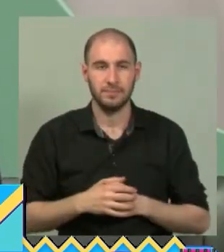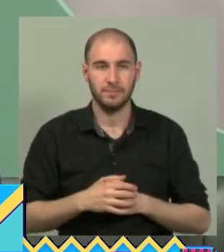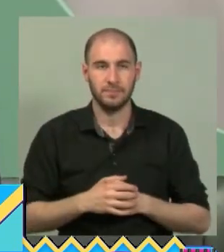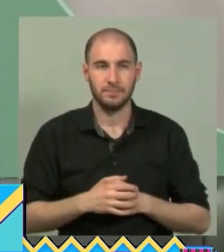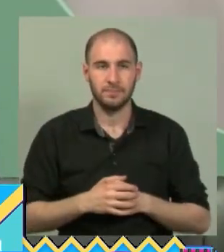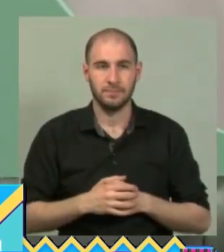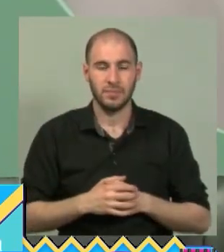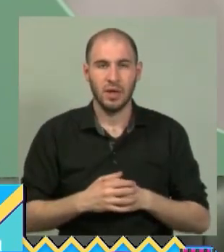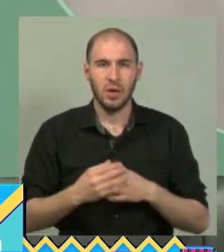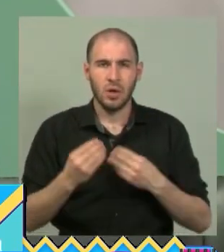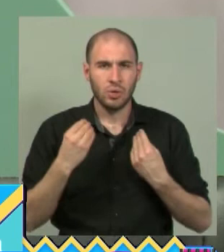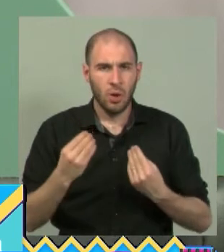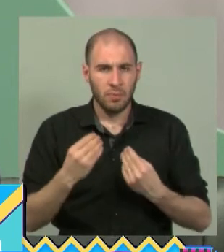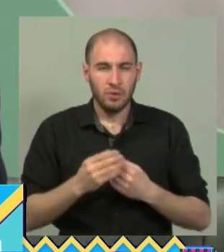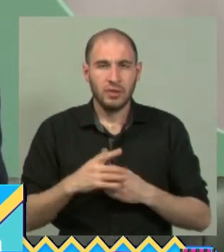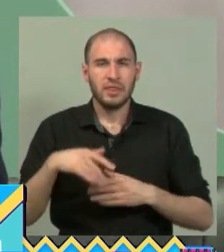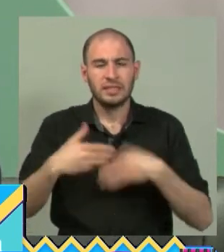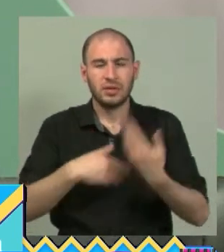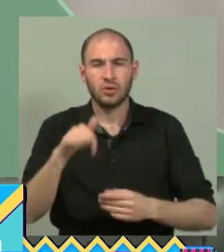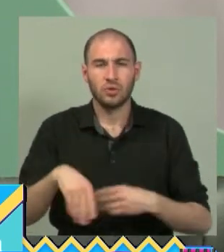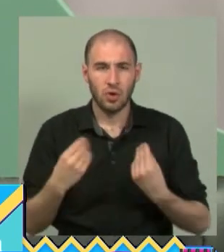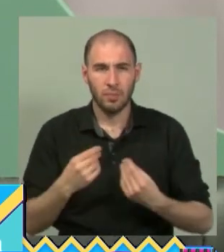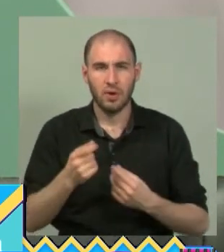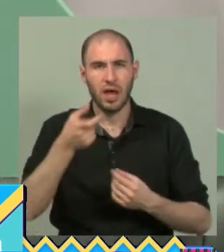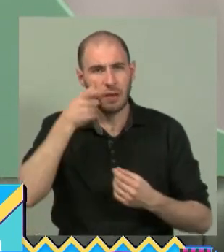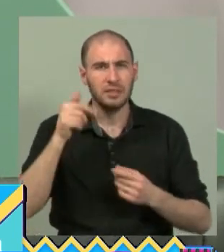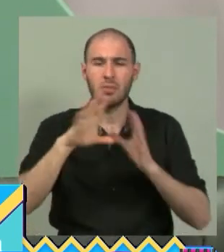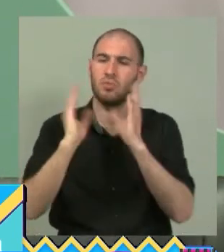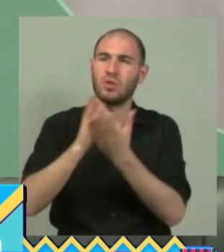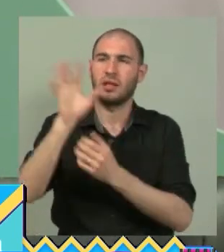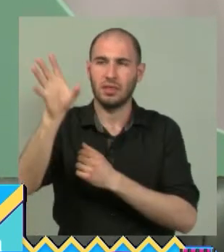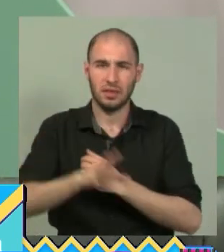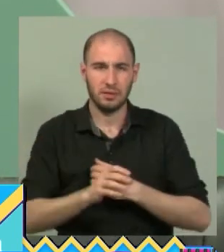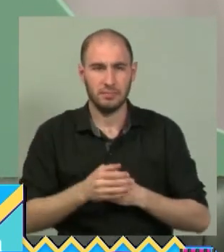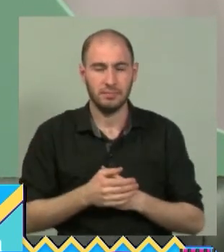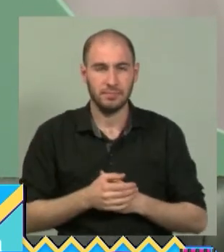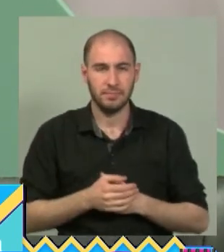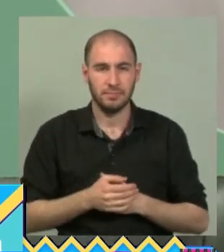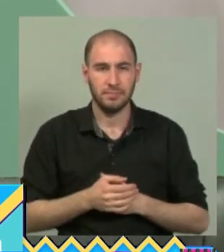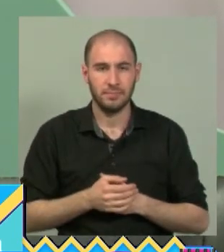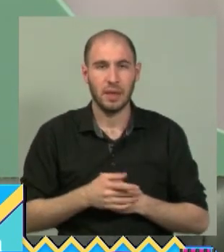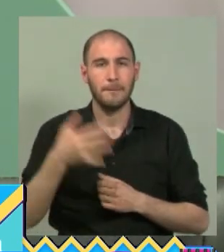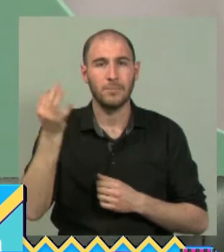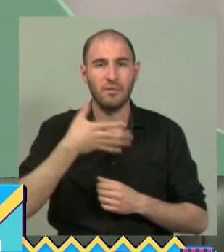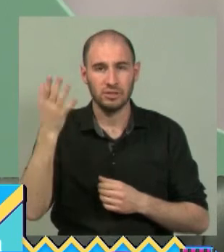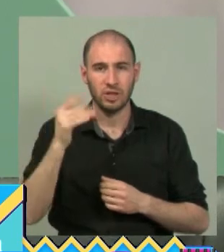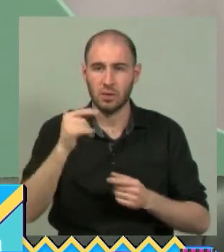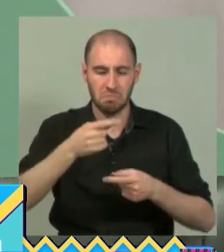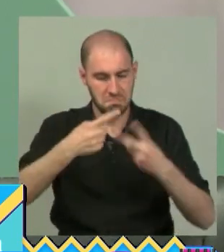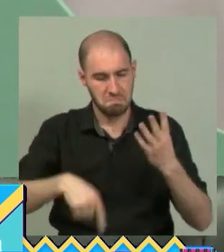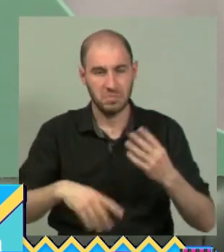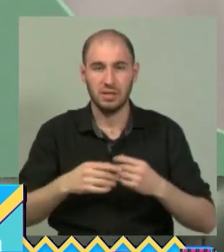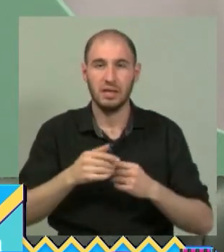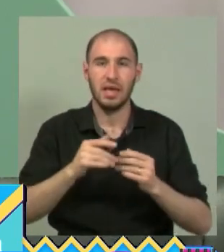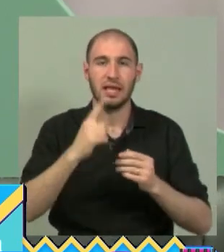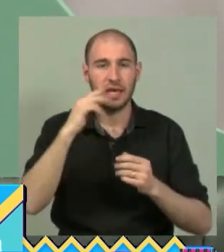sobre cómo debemos desarrollar esto. Y se trajeron experiencias de todo el mundo, vino profesionales de todo tipo, desde